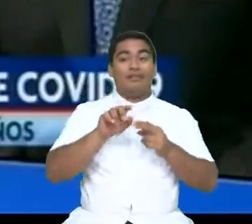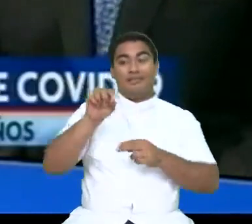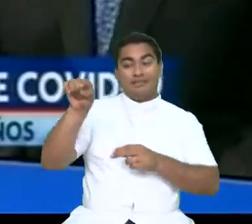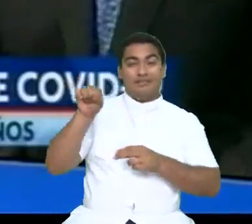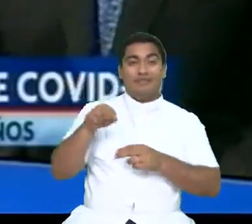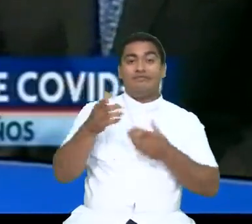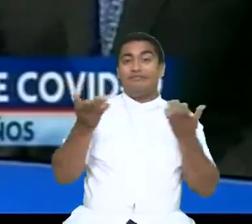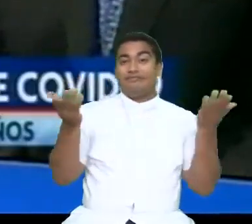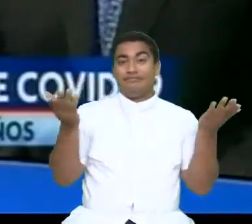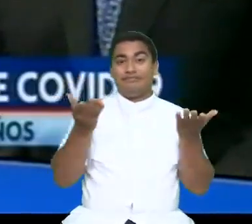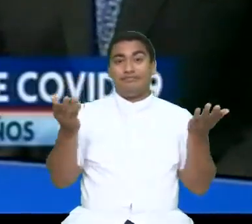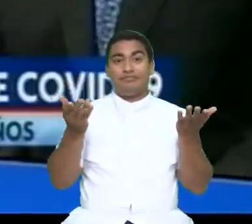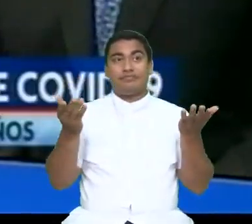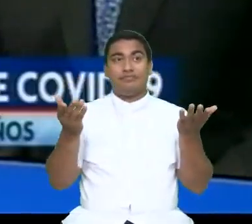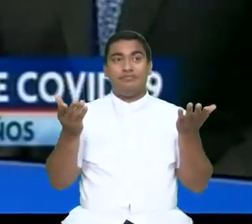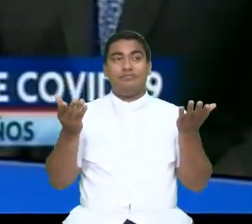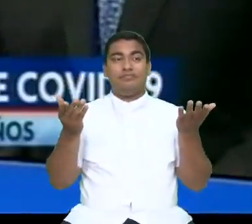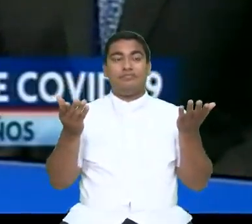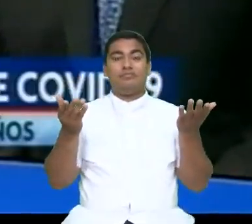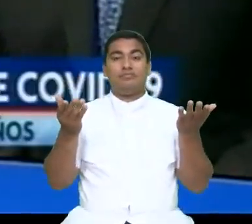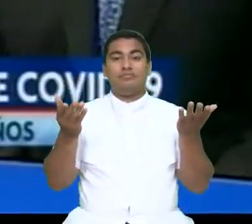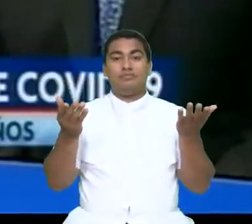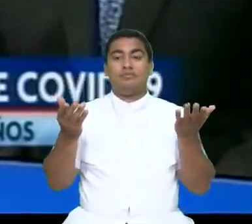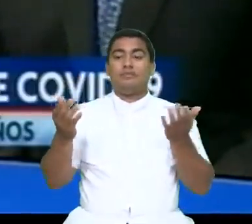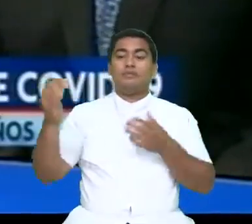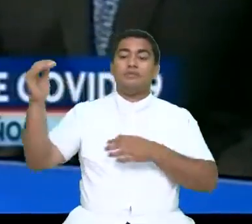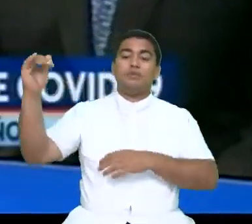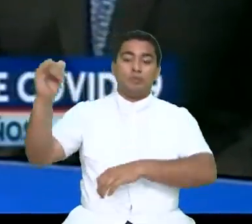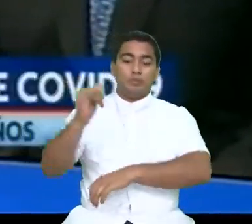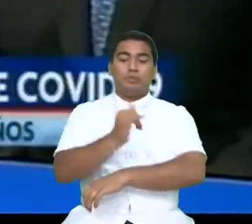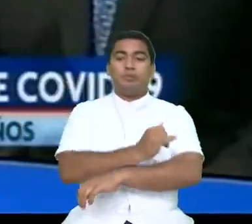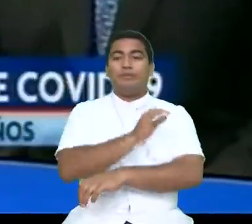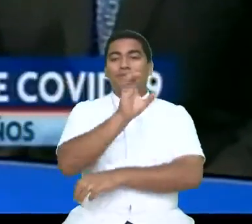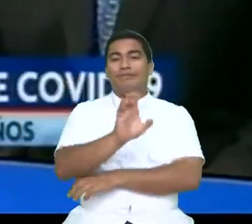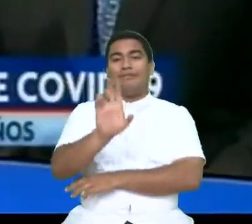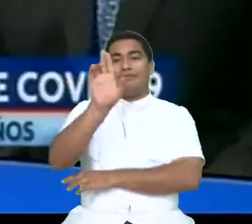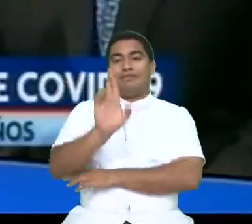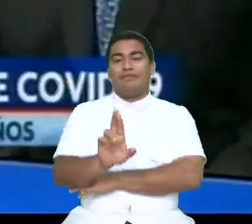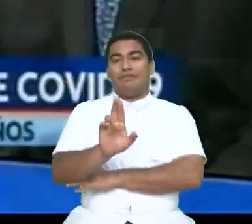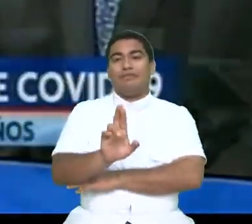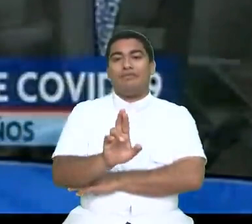en ese trayecto que han tenido dentro de nuestro país. Y